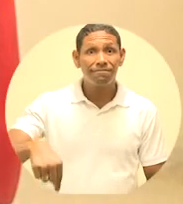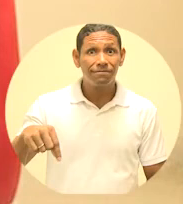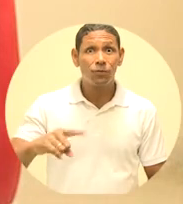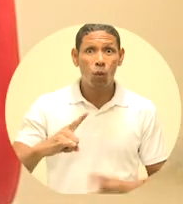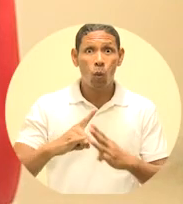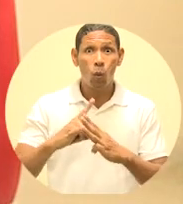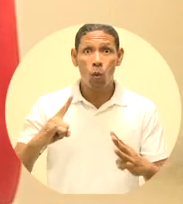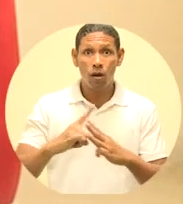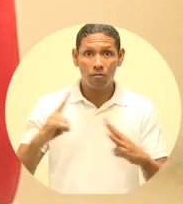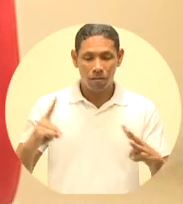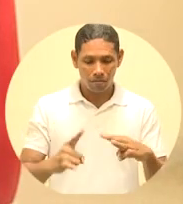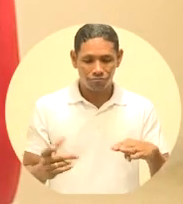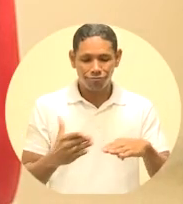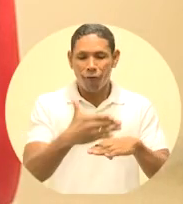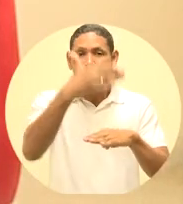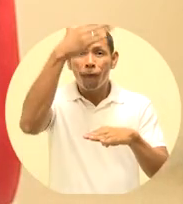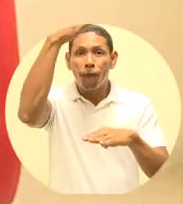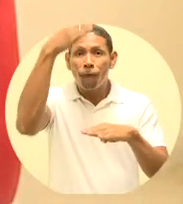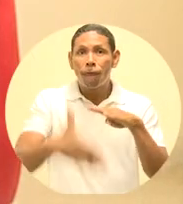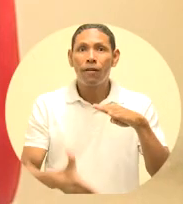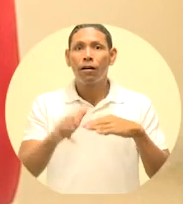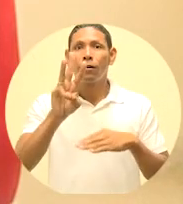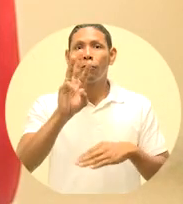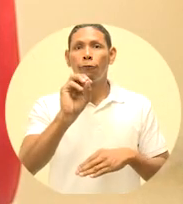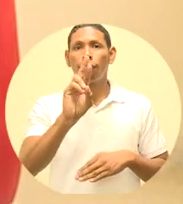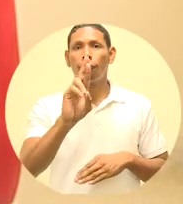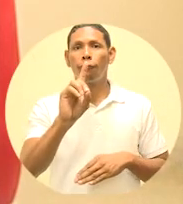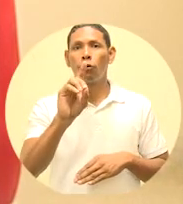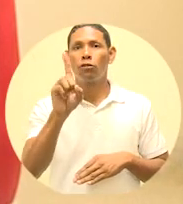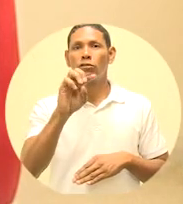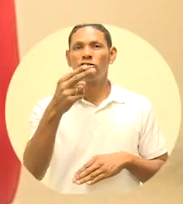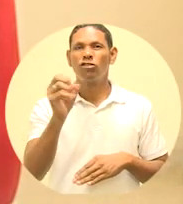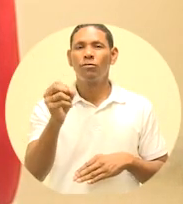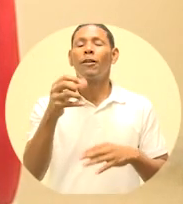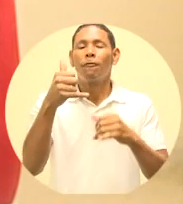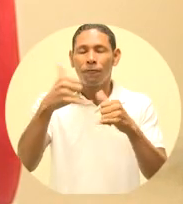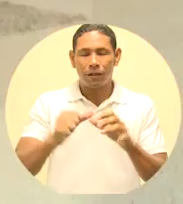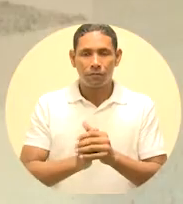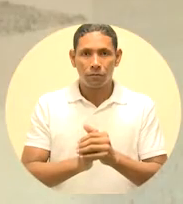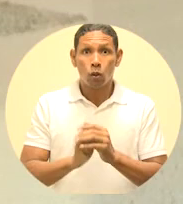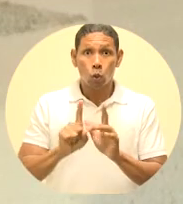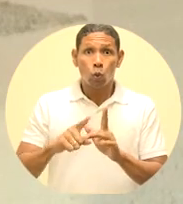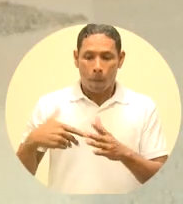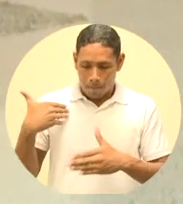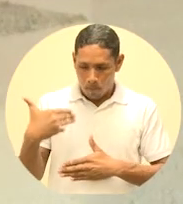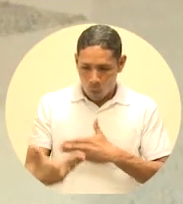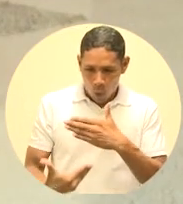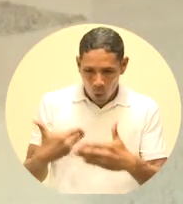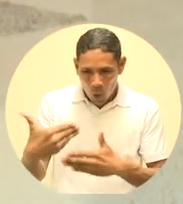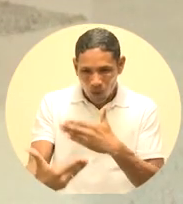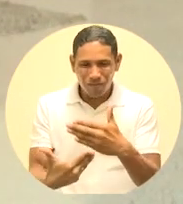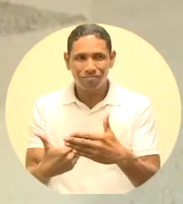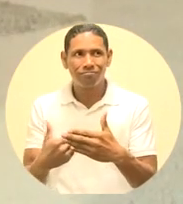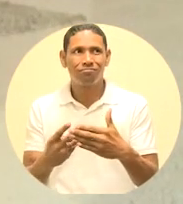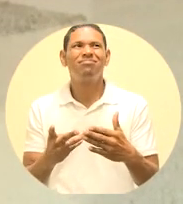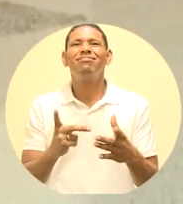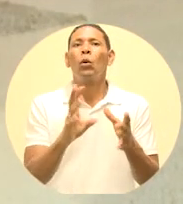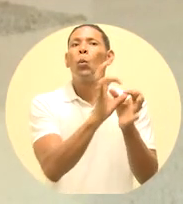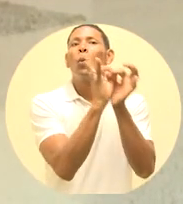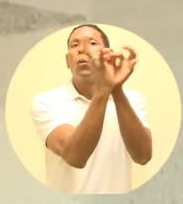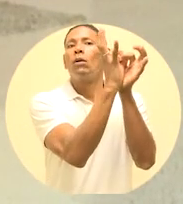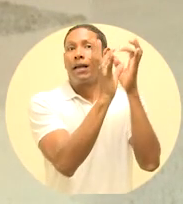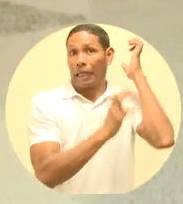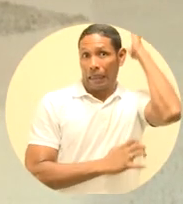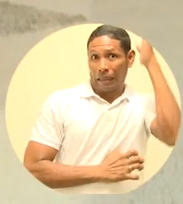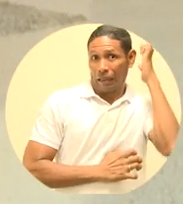En nuestra casa de estudios se clausuró el Workshop Internacional sobre Turismo Sostenible. A través de este proceso cofinanciado por la